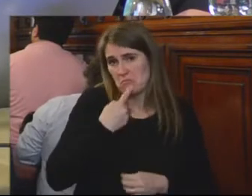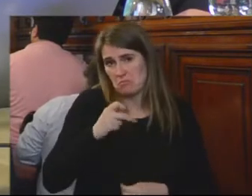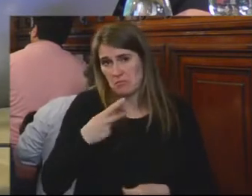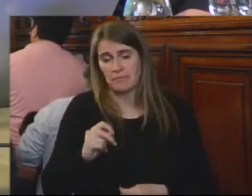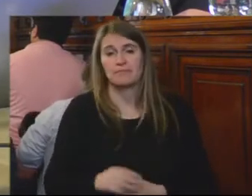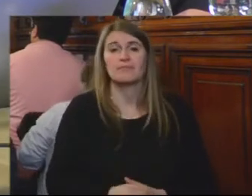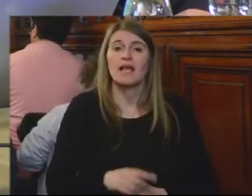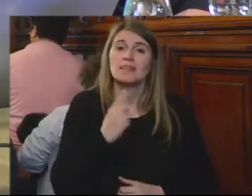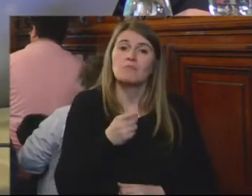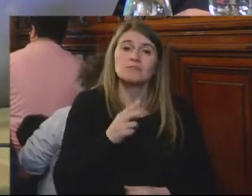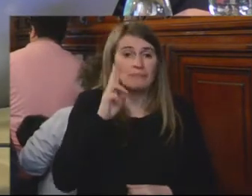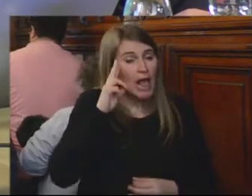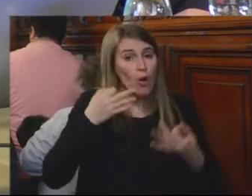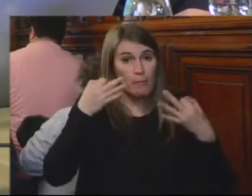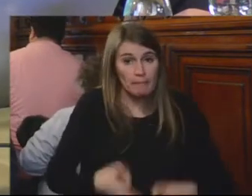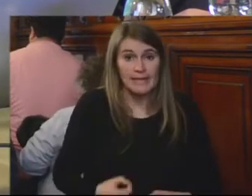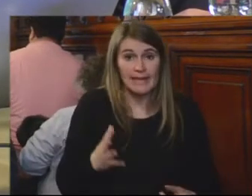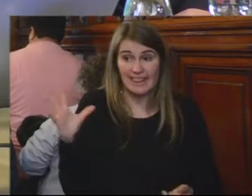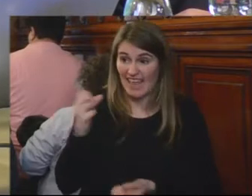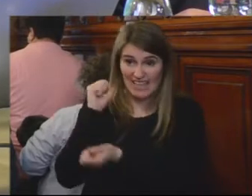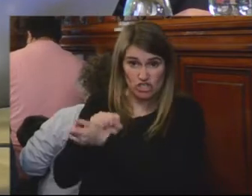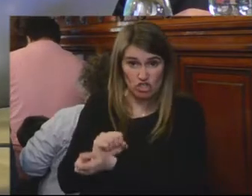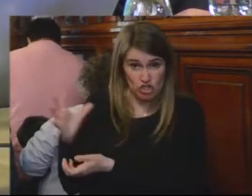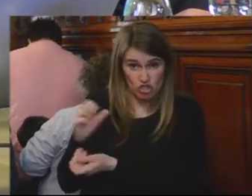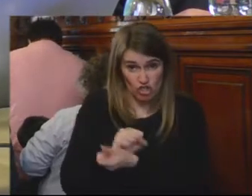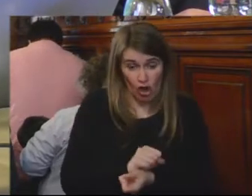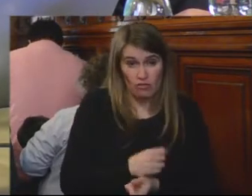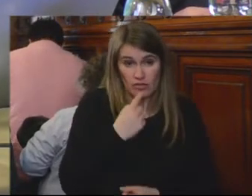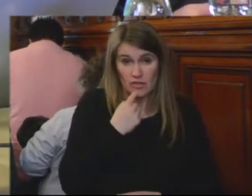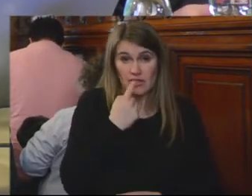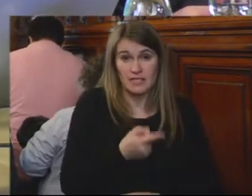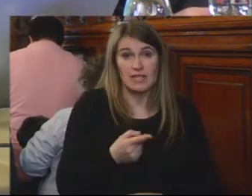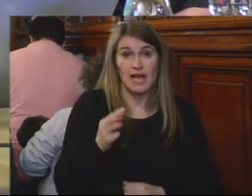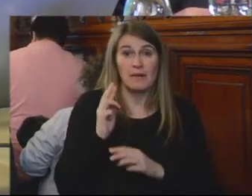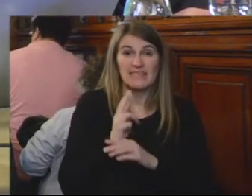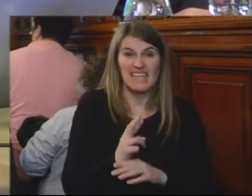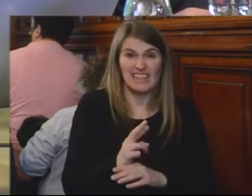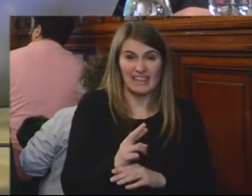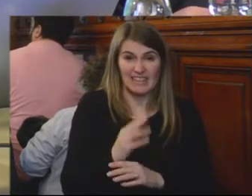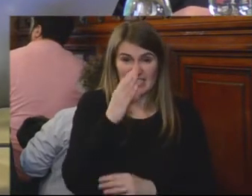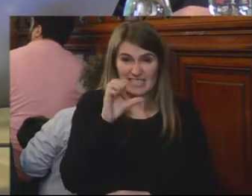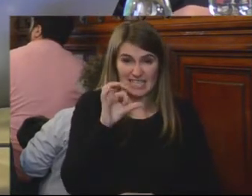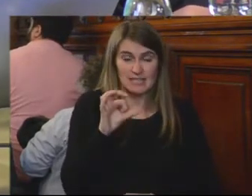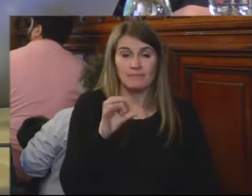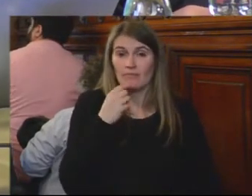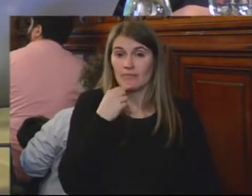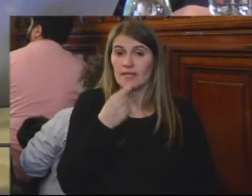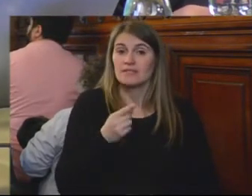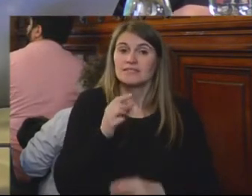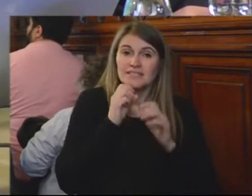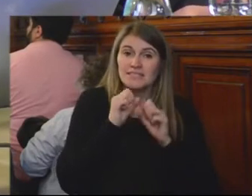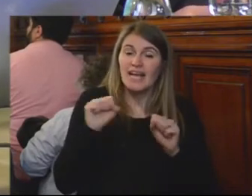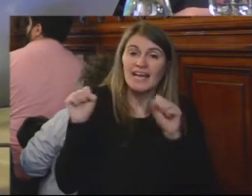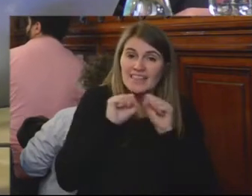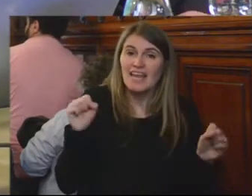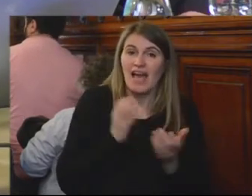del cumplimiento de detención hizo referencia que hizo referencia a la representante del cels a la secretaría de derechos humanos su periodismo